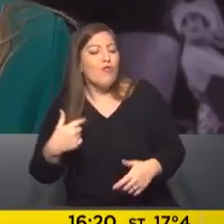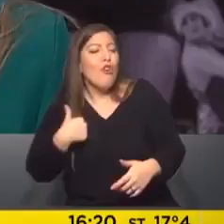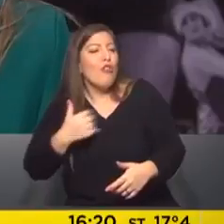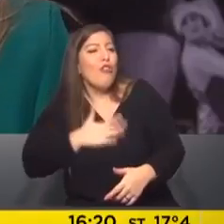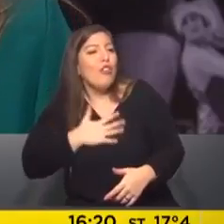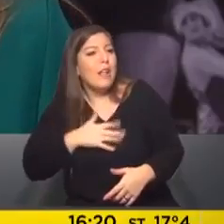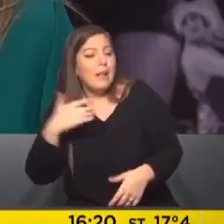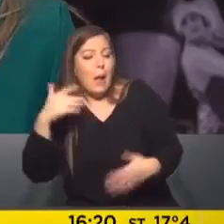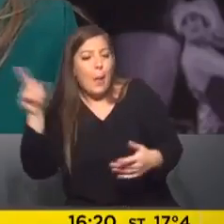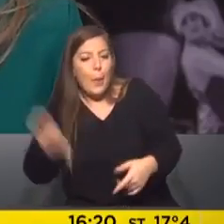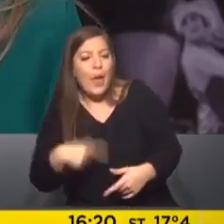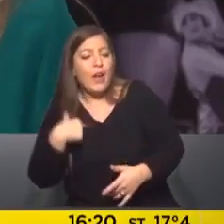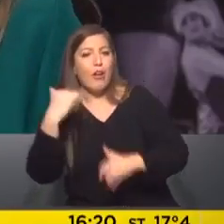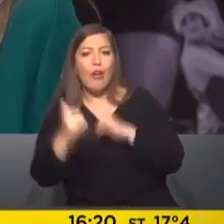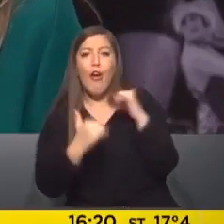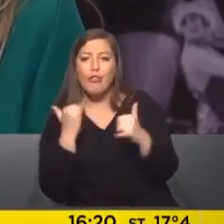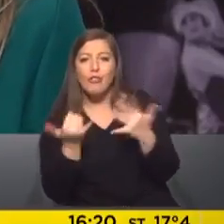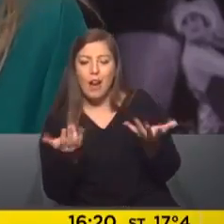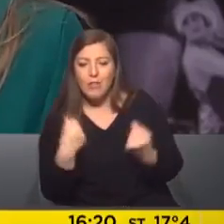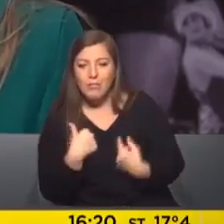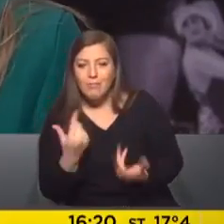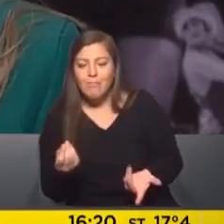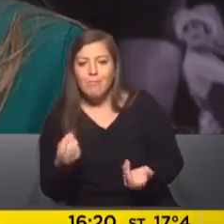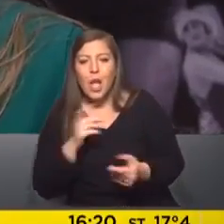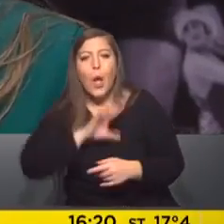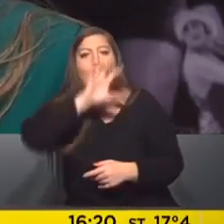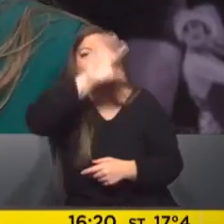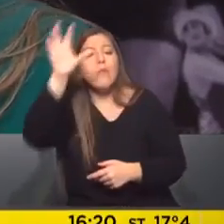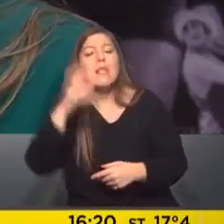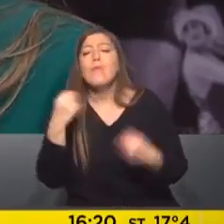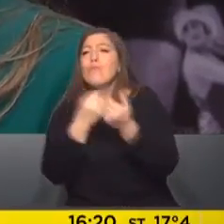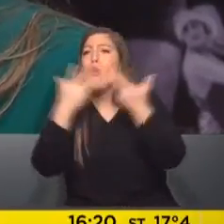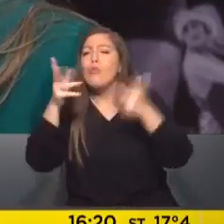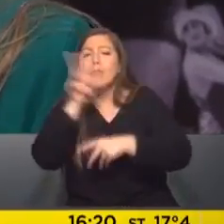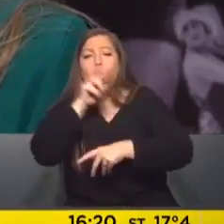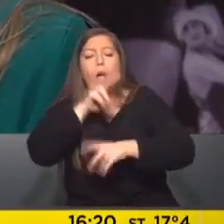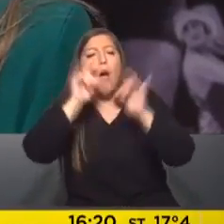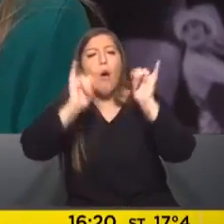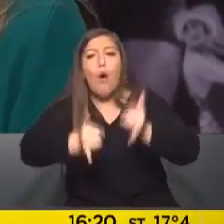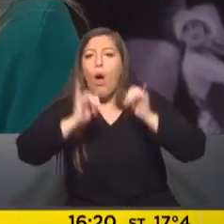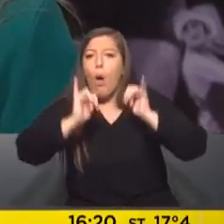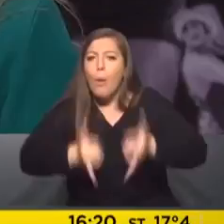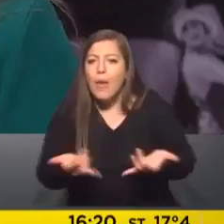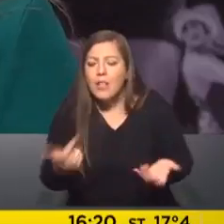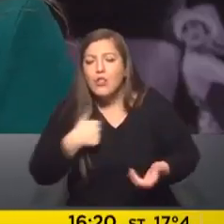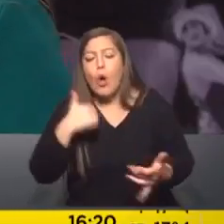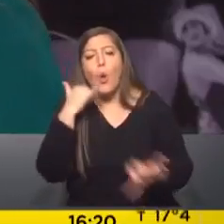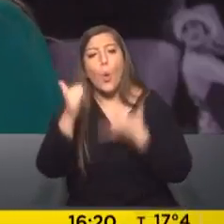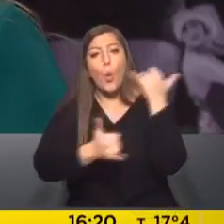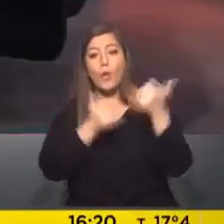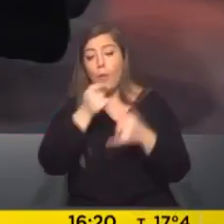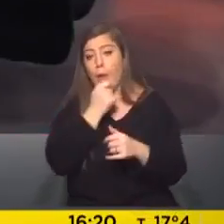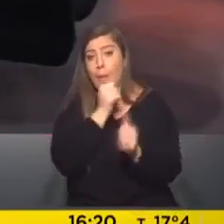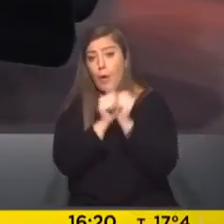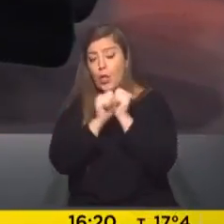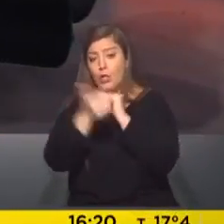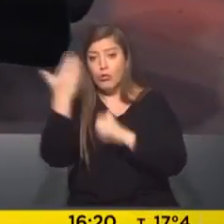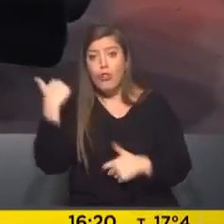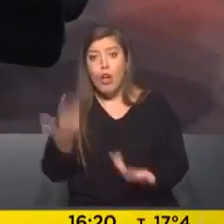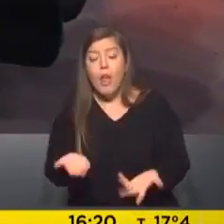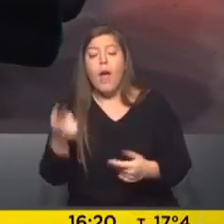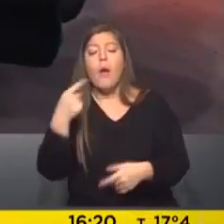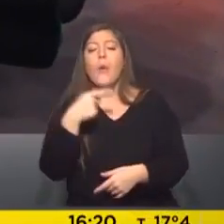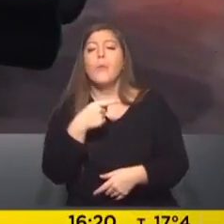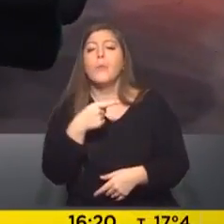ocurre, porque muchas chicas muy jóvenes que piensan, que atraviesan, yo te cuento una anécdota que vale,